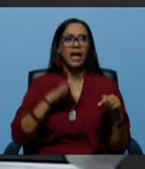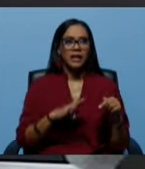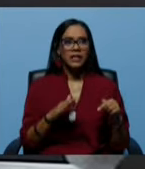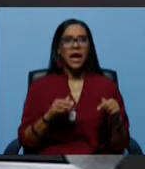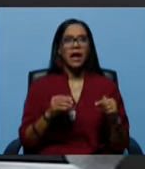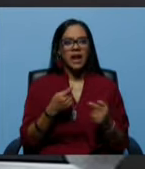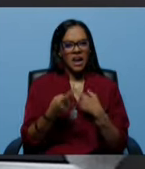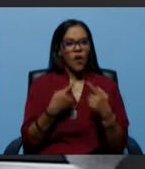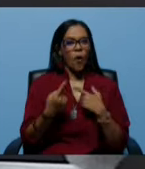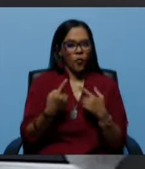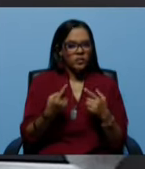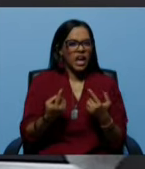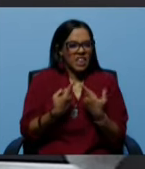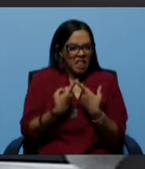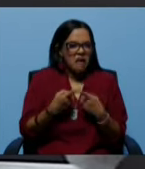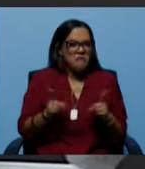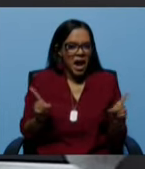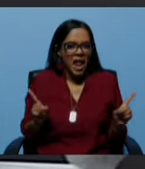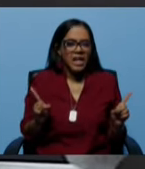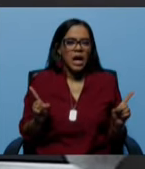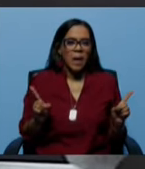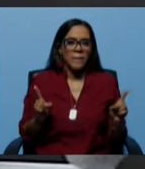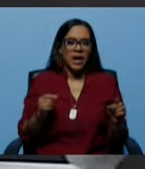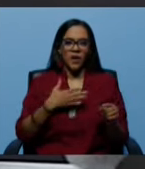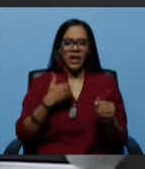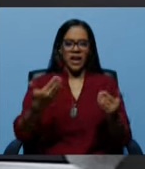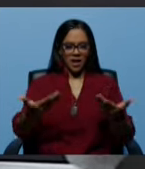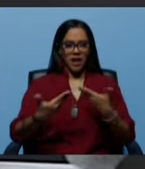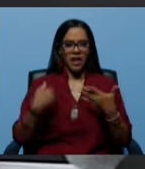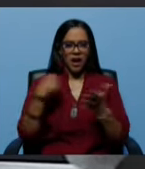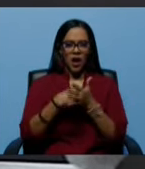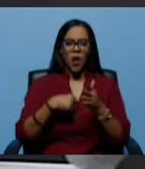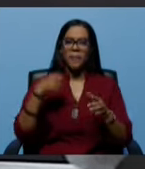que la cosa distinta para los que nos quieren dar golpe de Estado.